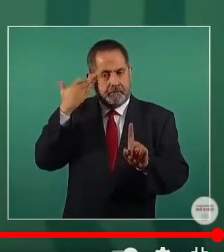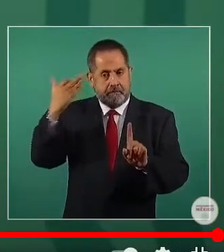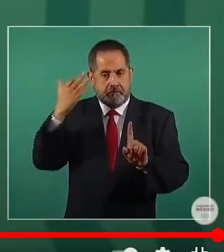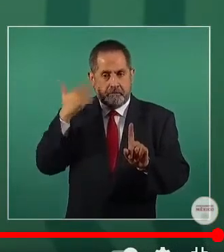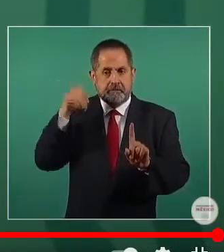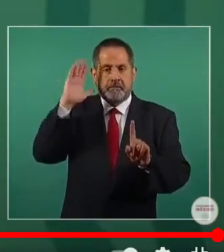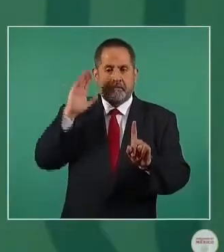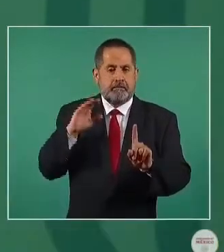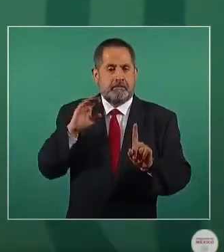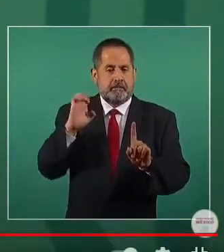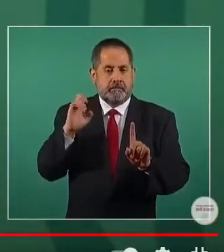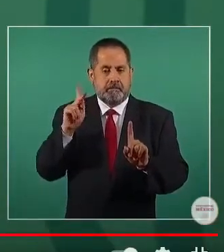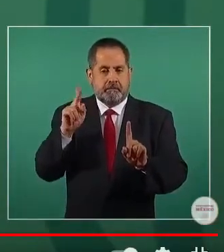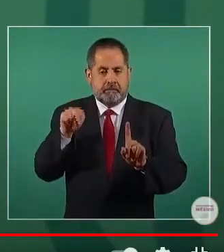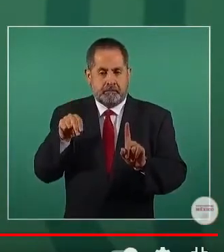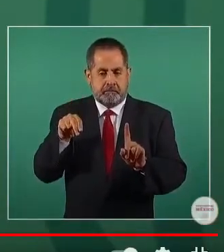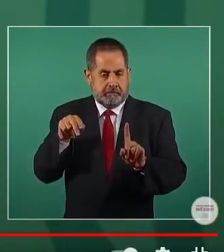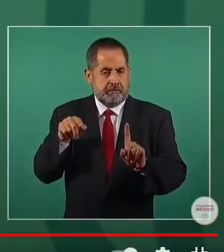Enrique Peña Nieto